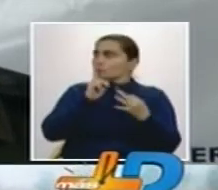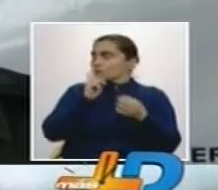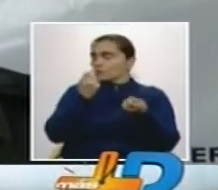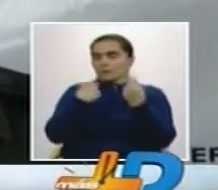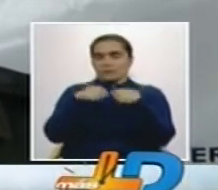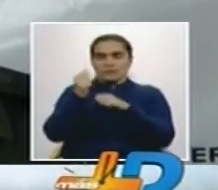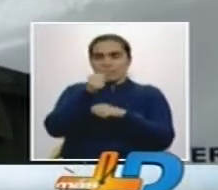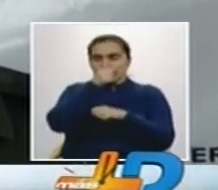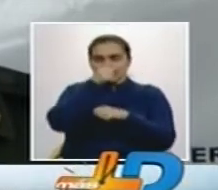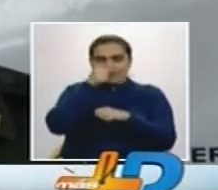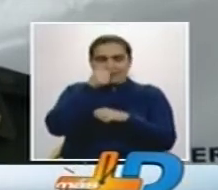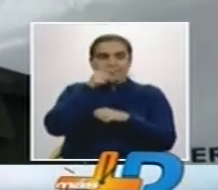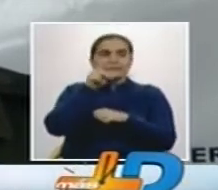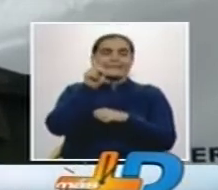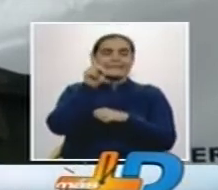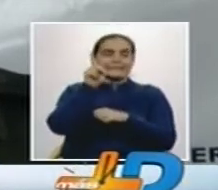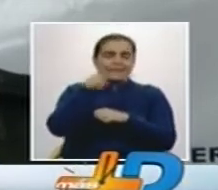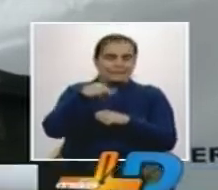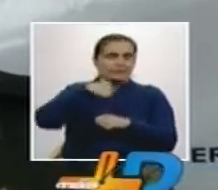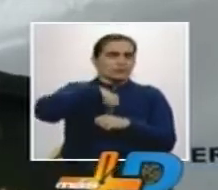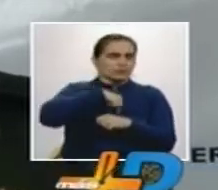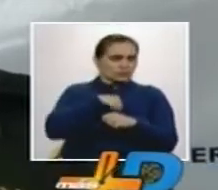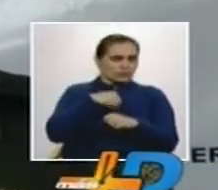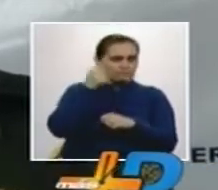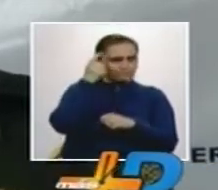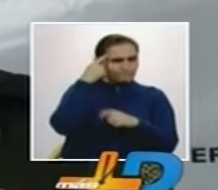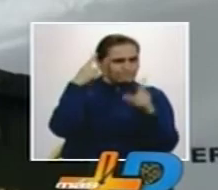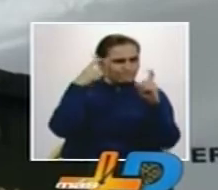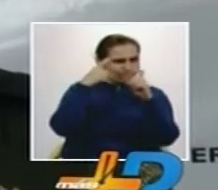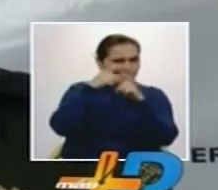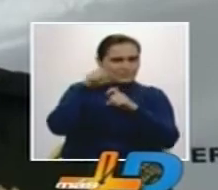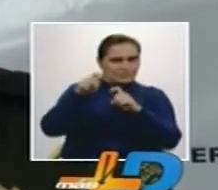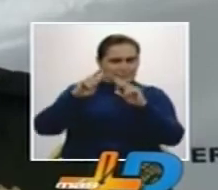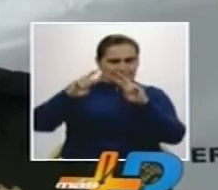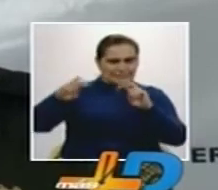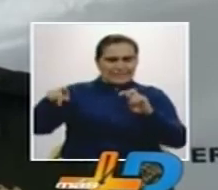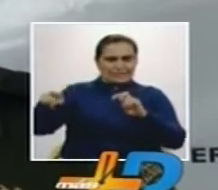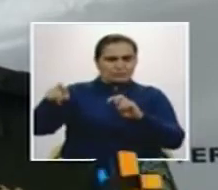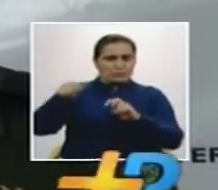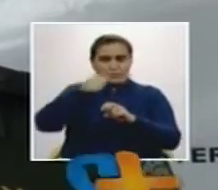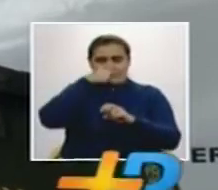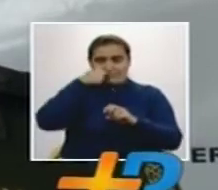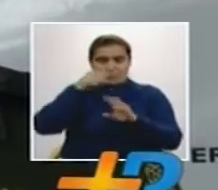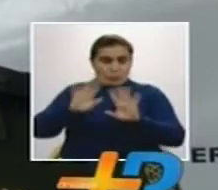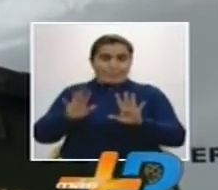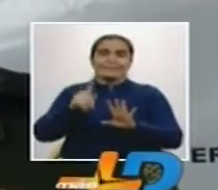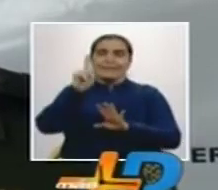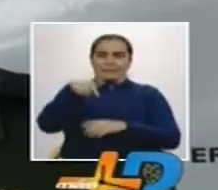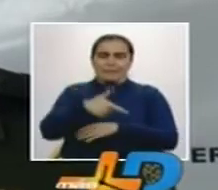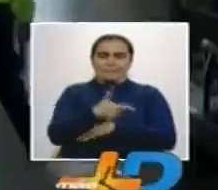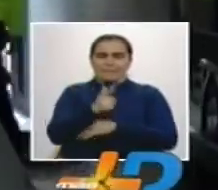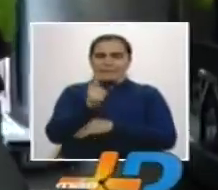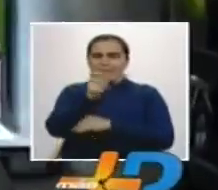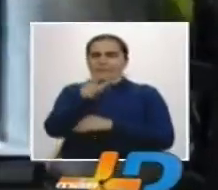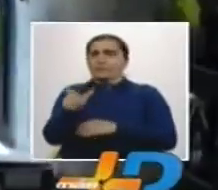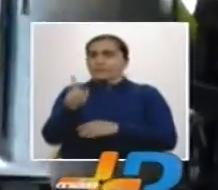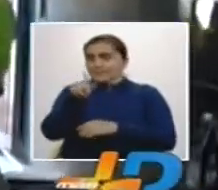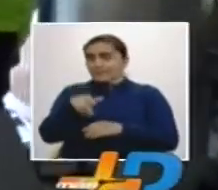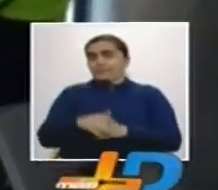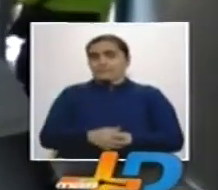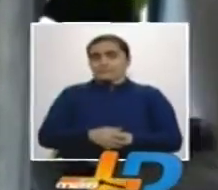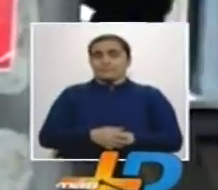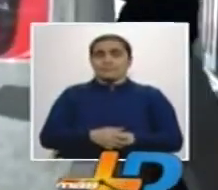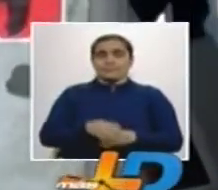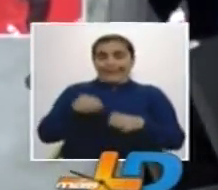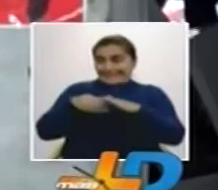como también estamos haciendo las investigaciones sobre algunos homicidios que estaba cometiendo por parte de esta organización. En los